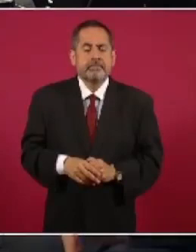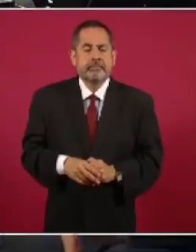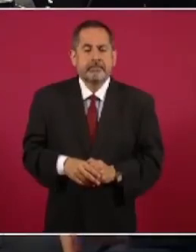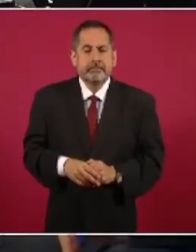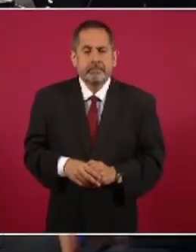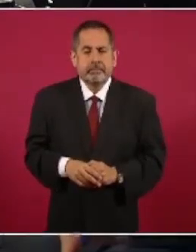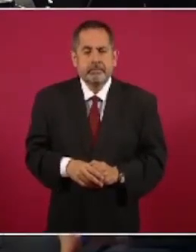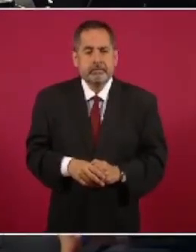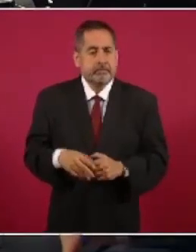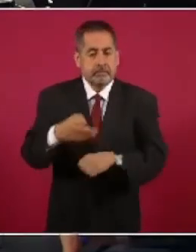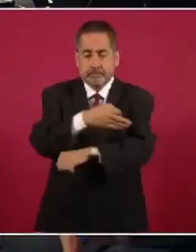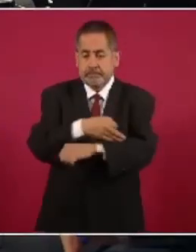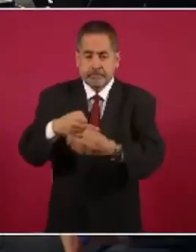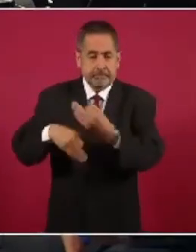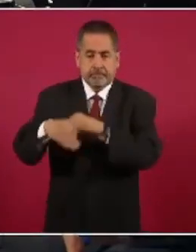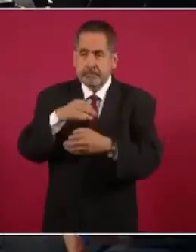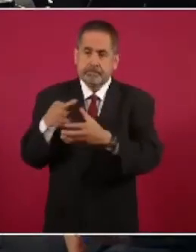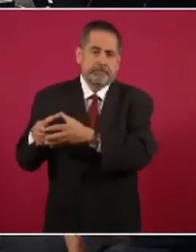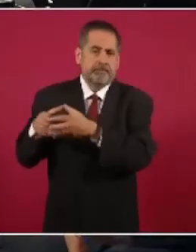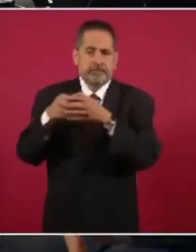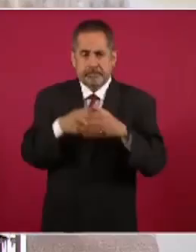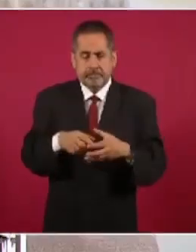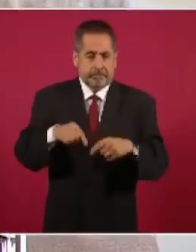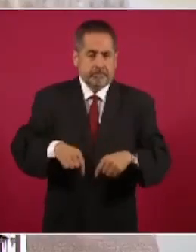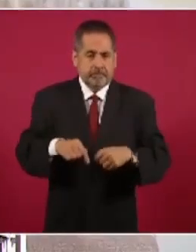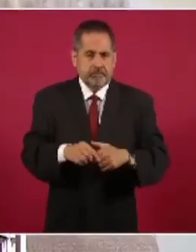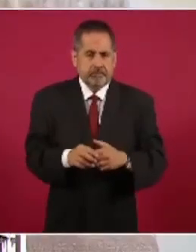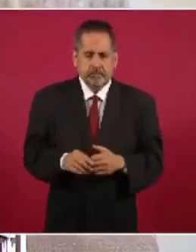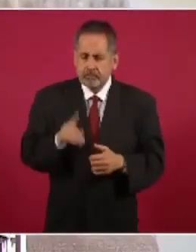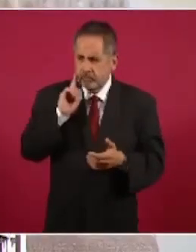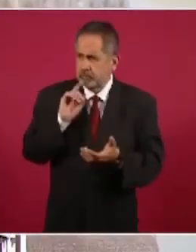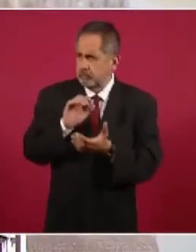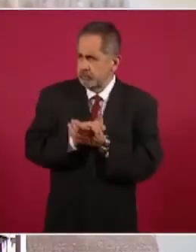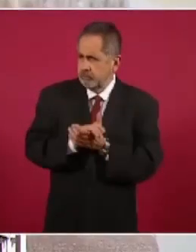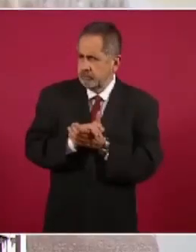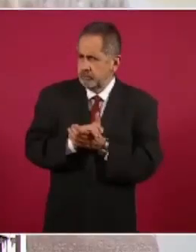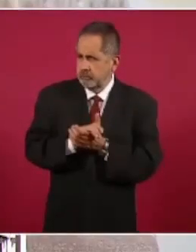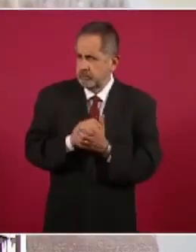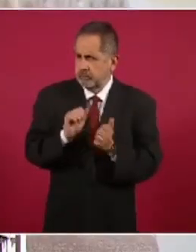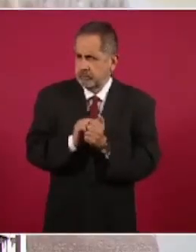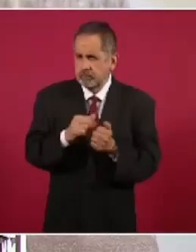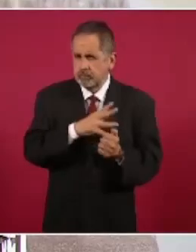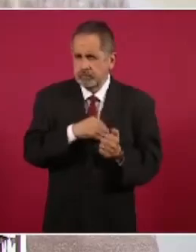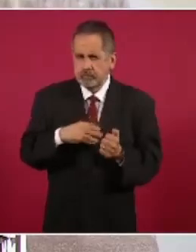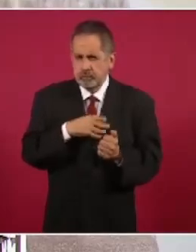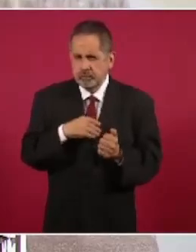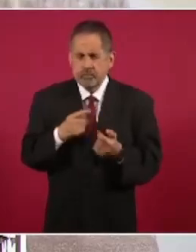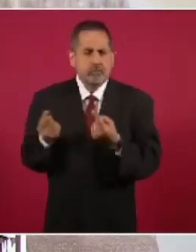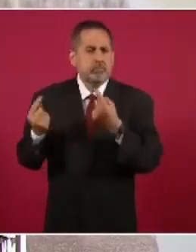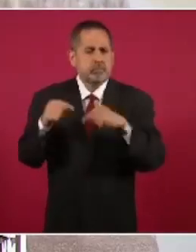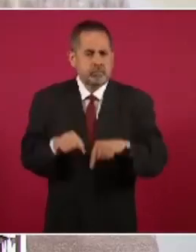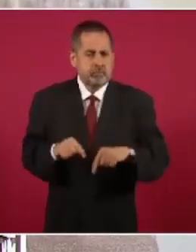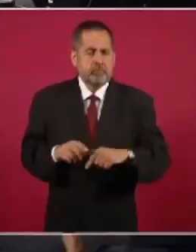Entonces viene toda la familia también, bueno, su esposa y su hija.